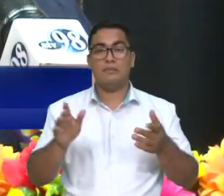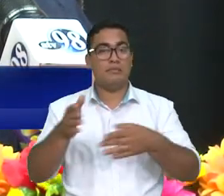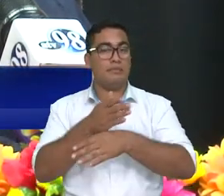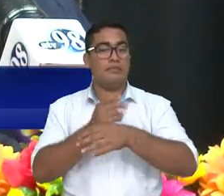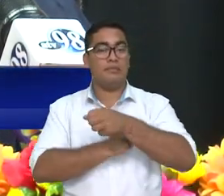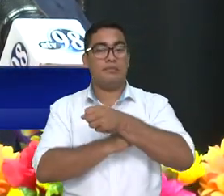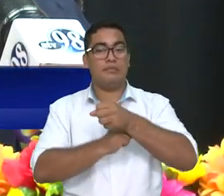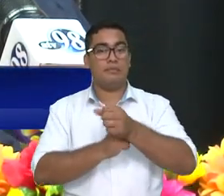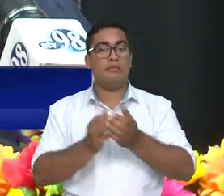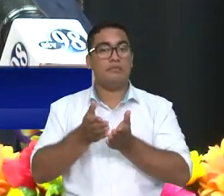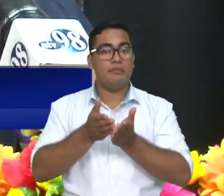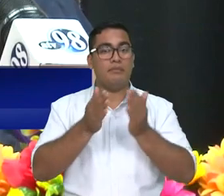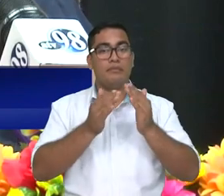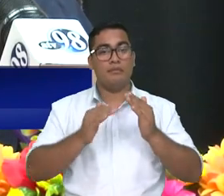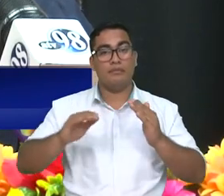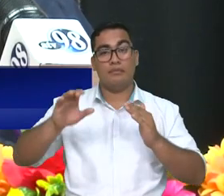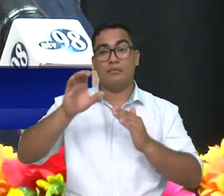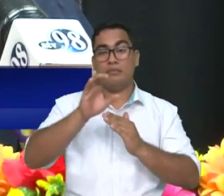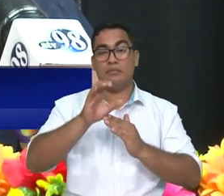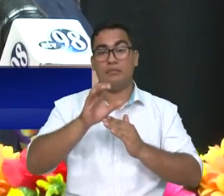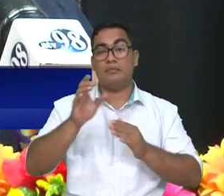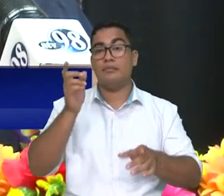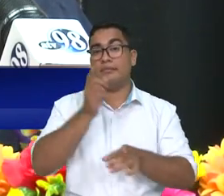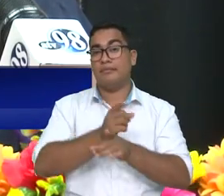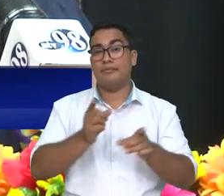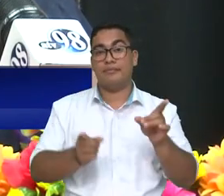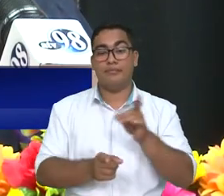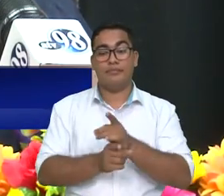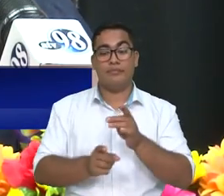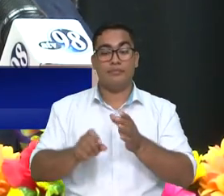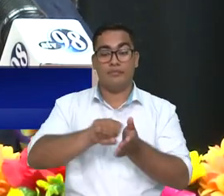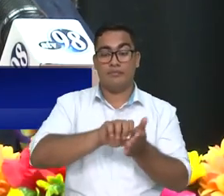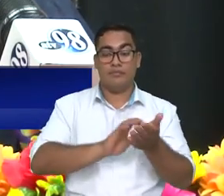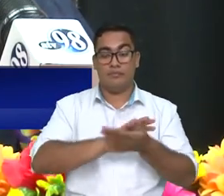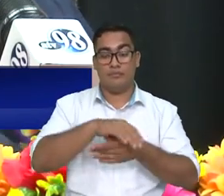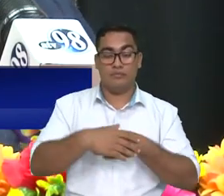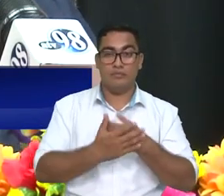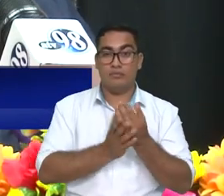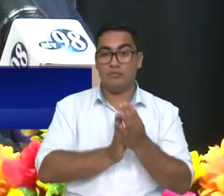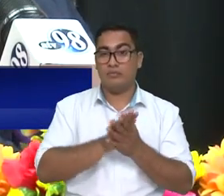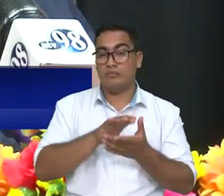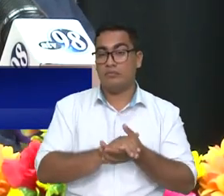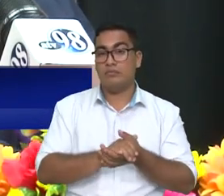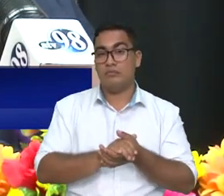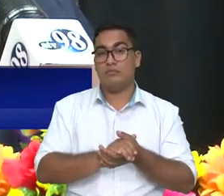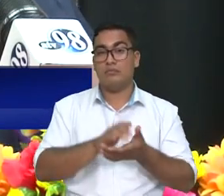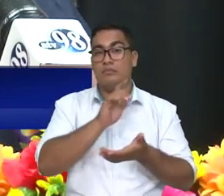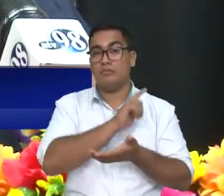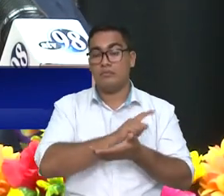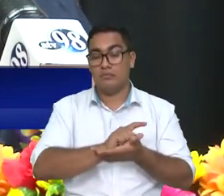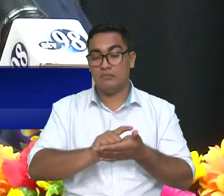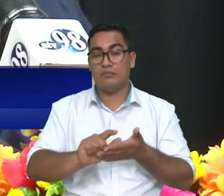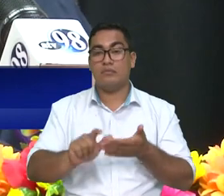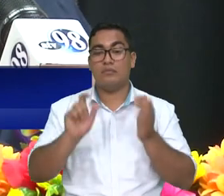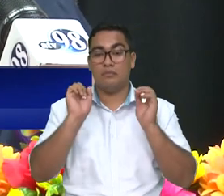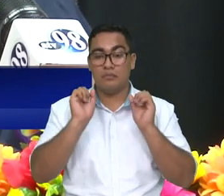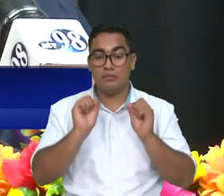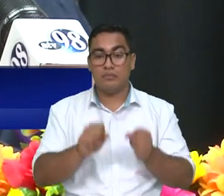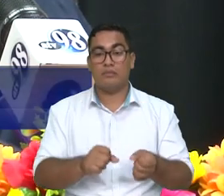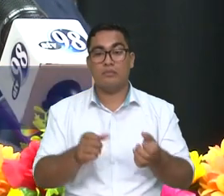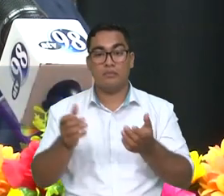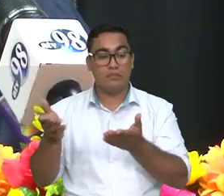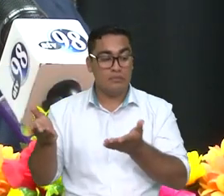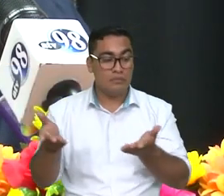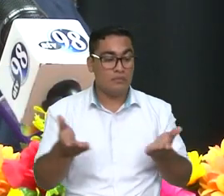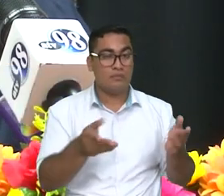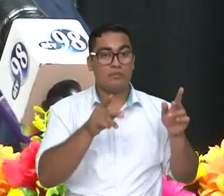puertos, se tiene que utilizar ese producto para que sea atendido por los